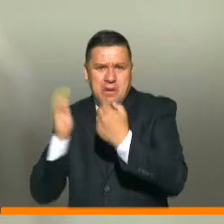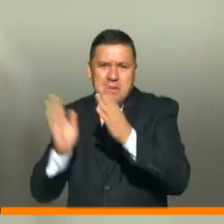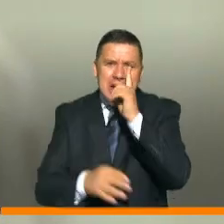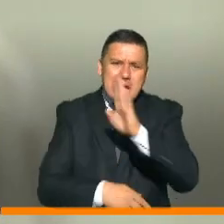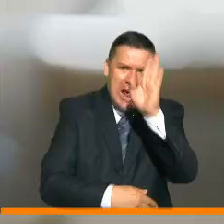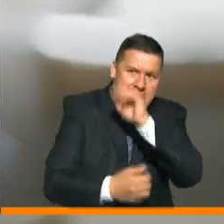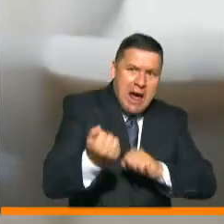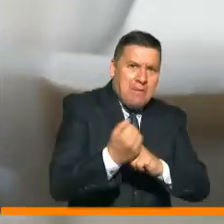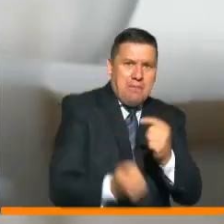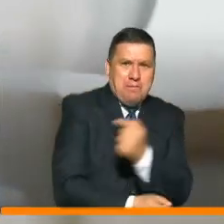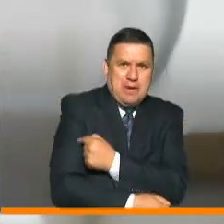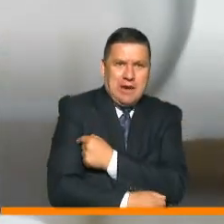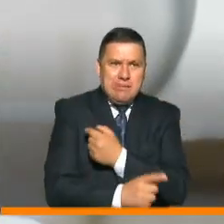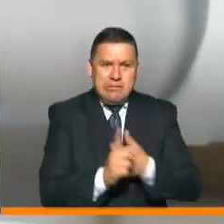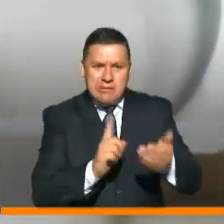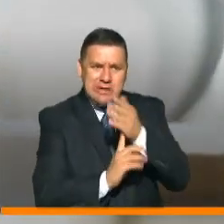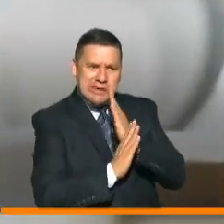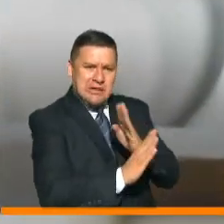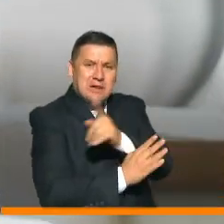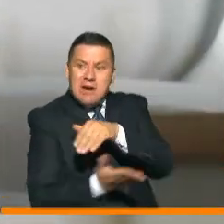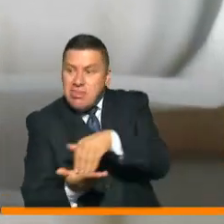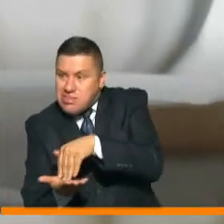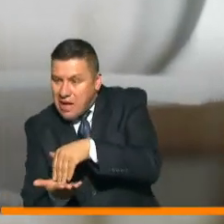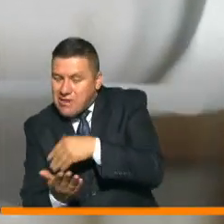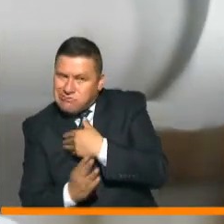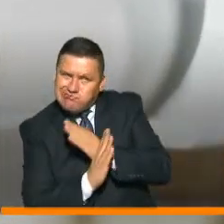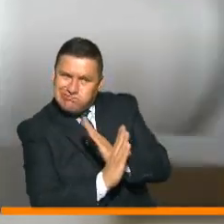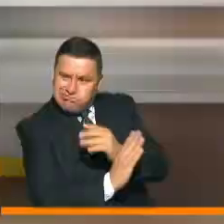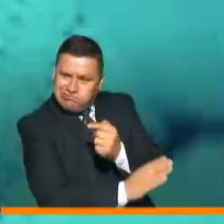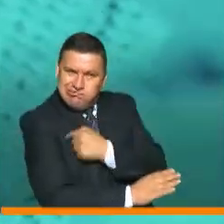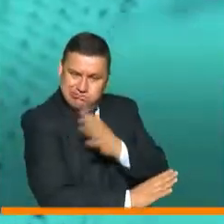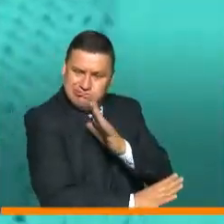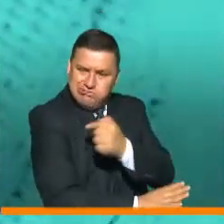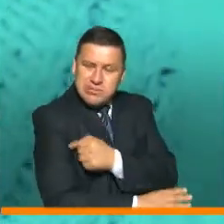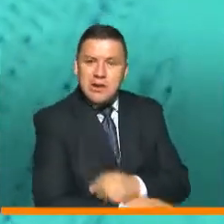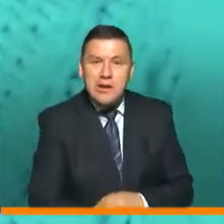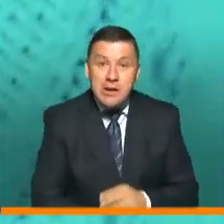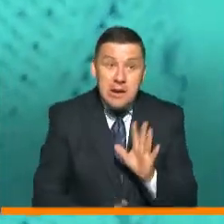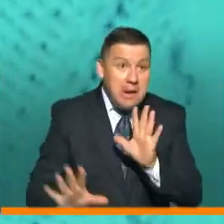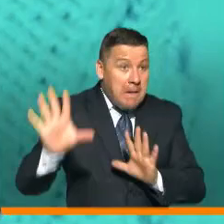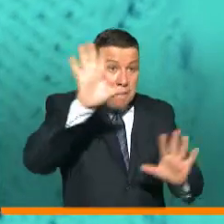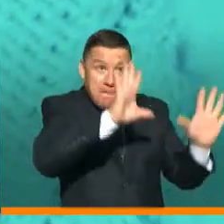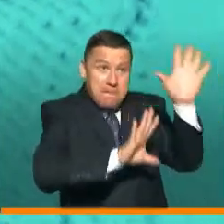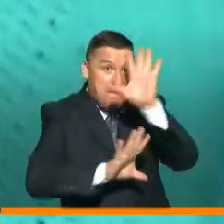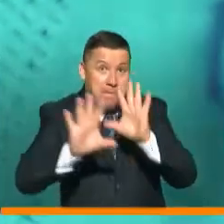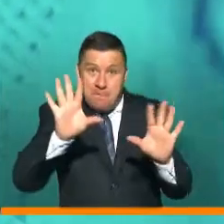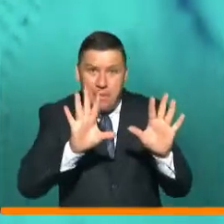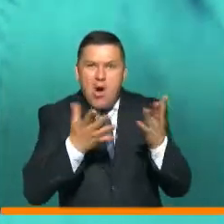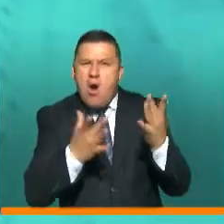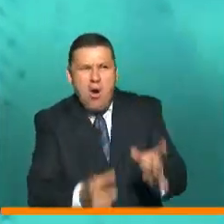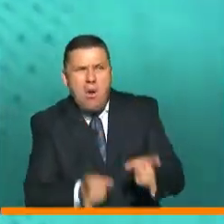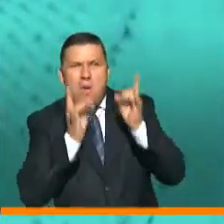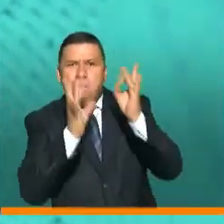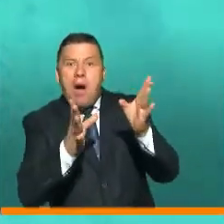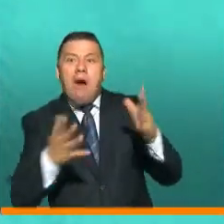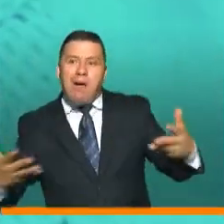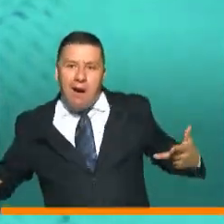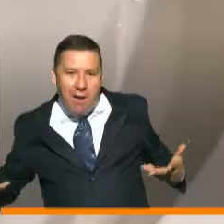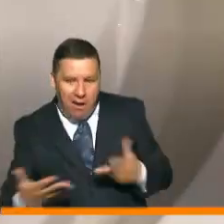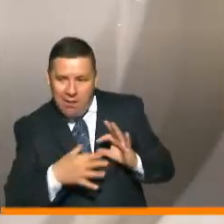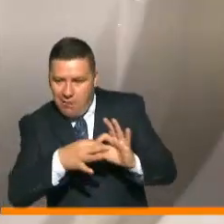de vacunación y protegiendo a los más vulnerables. La pandemia se vence con